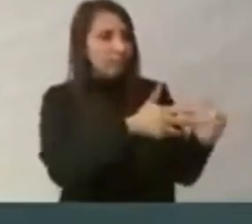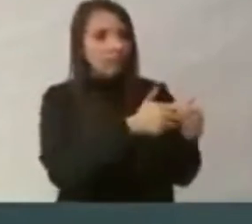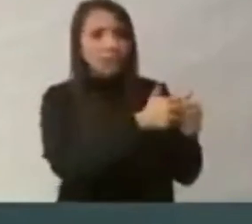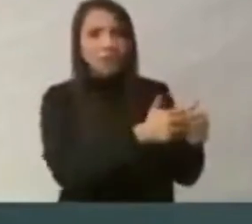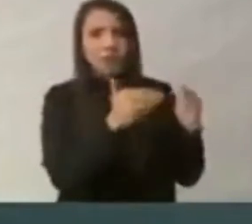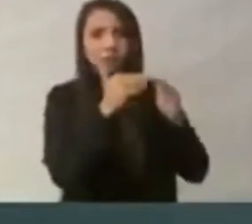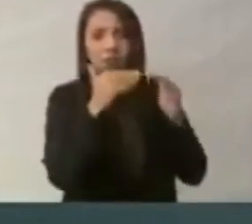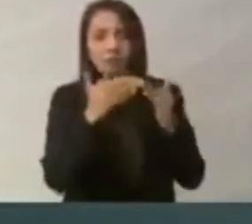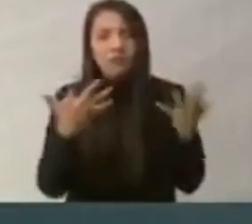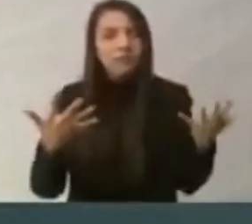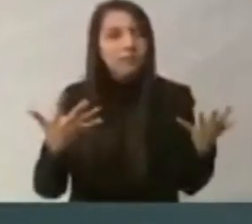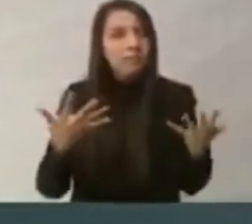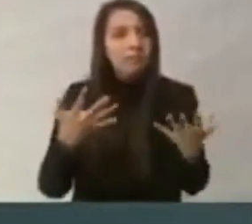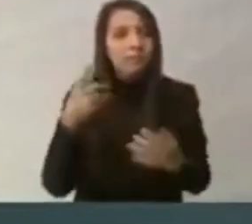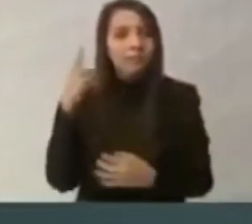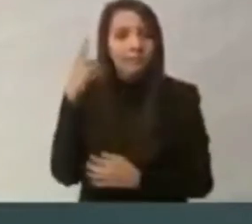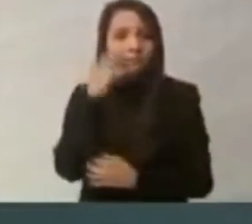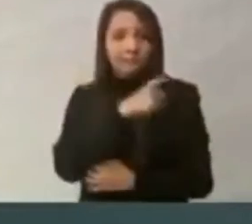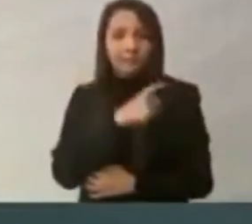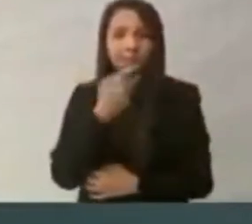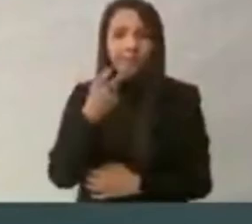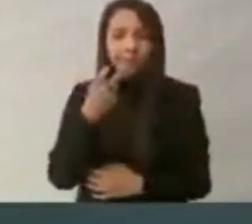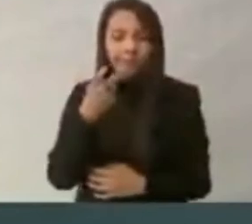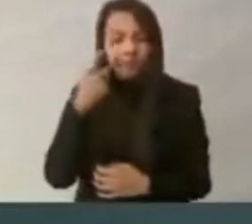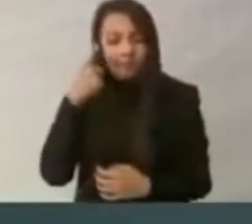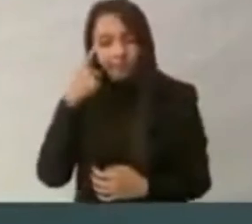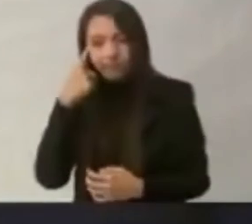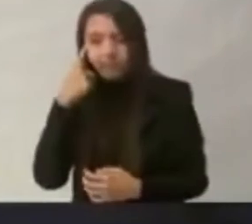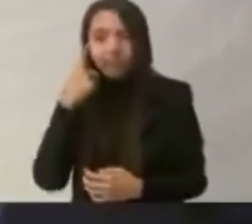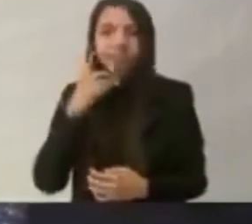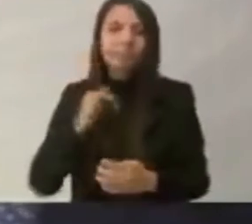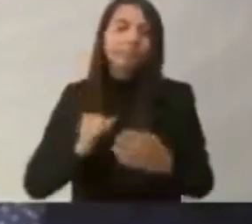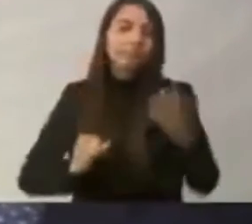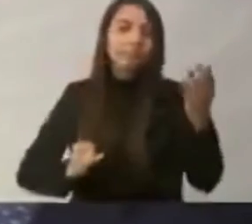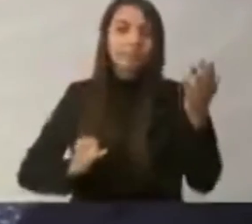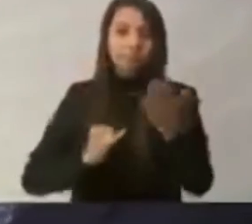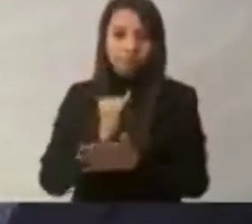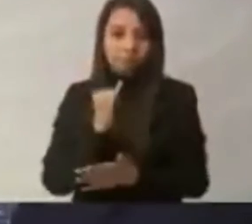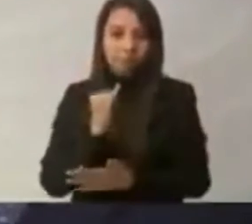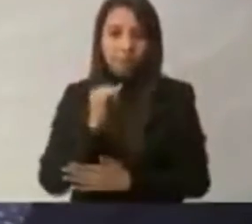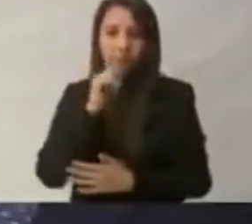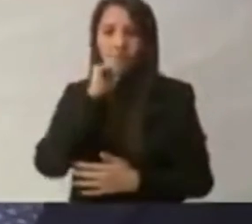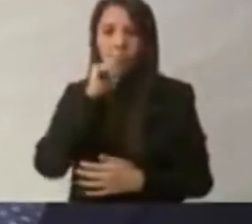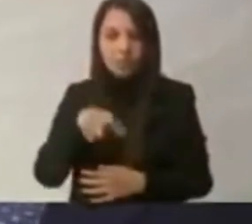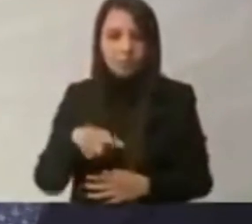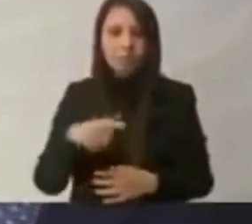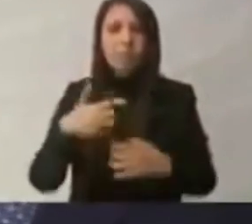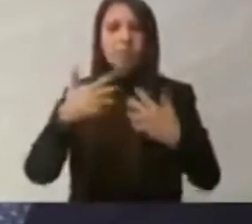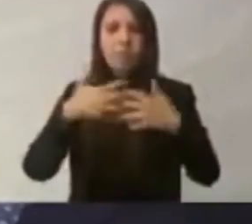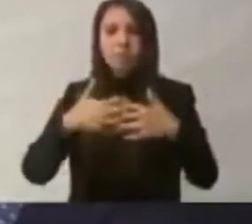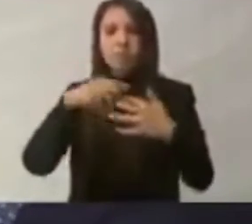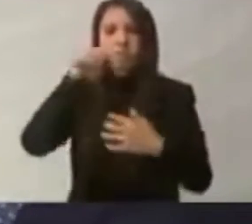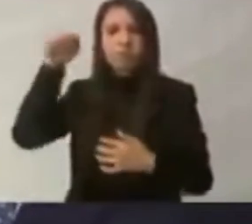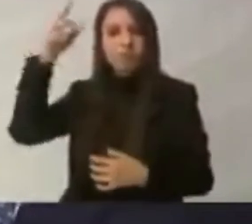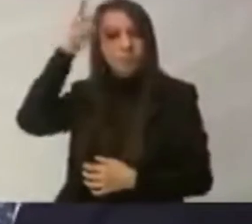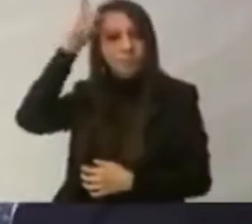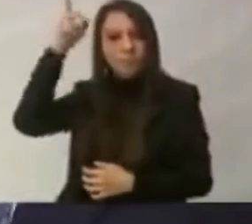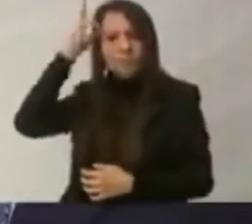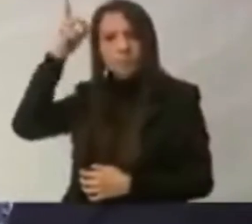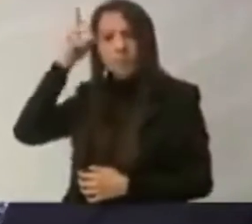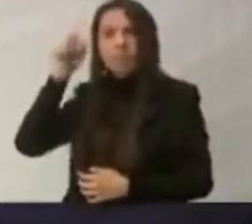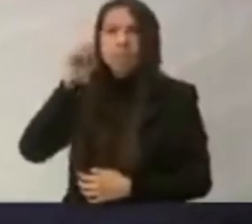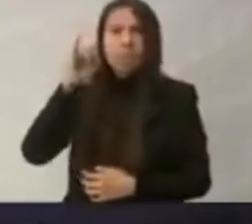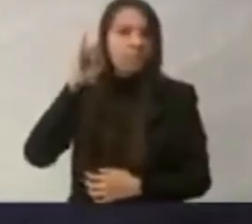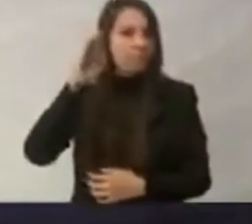esto nos llevó a tomar la decisión, también apoyada por los empresarios, hay que decirlo, y en este